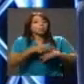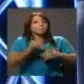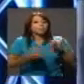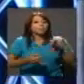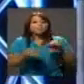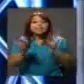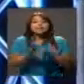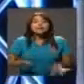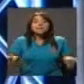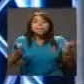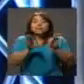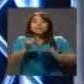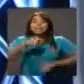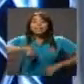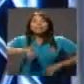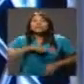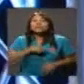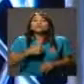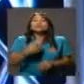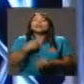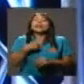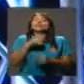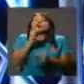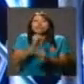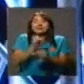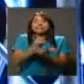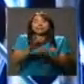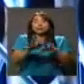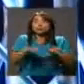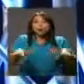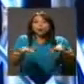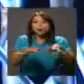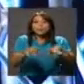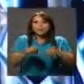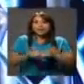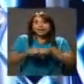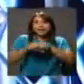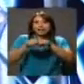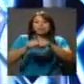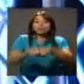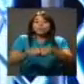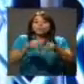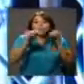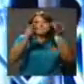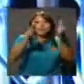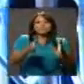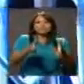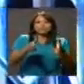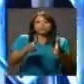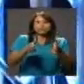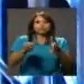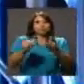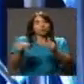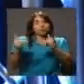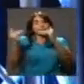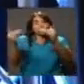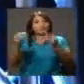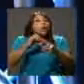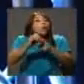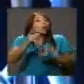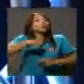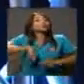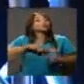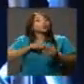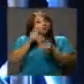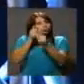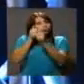que nosotros tengamos un instituto que gradúe exclusivamente los maestros y los profesores o seguimos la tesis de doña Emma